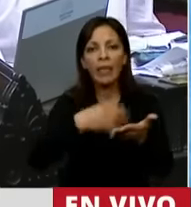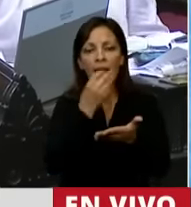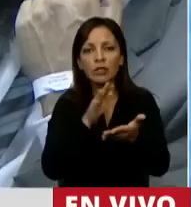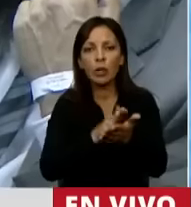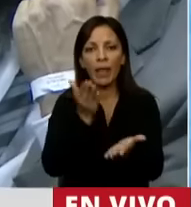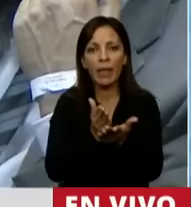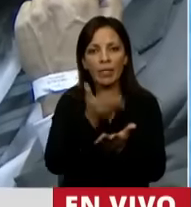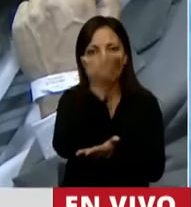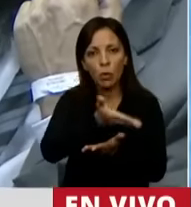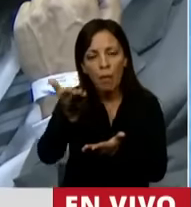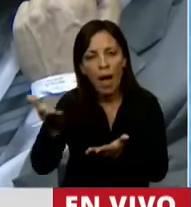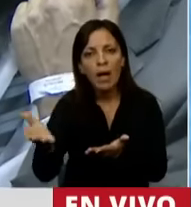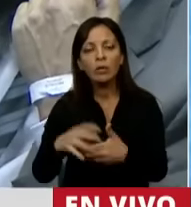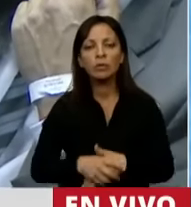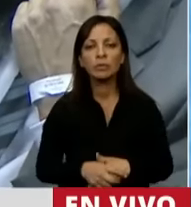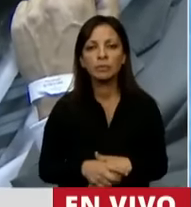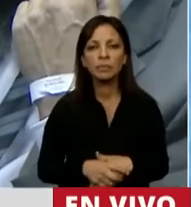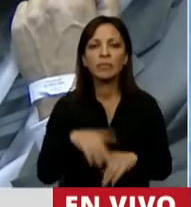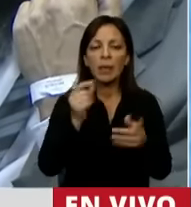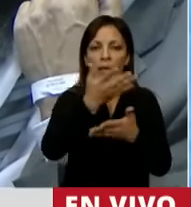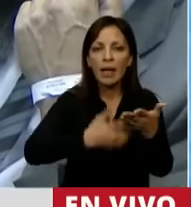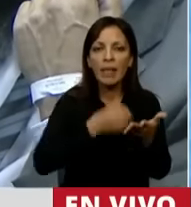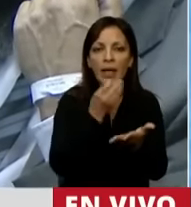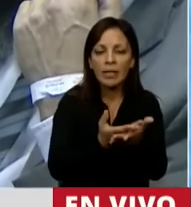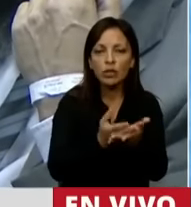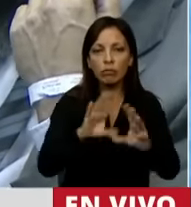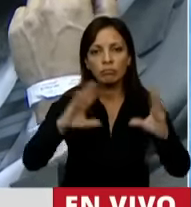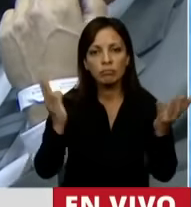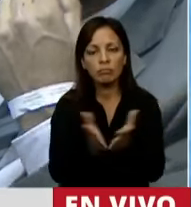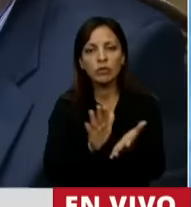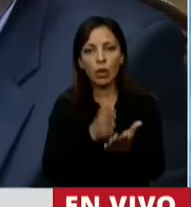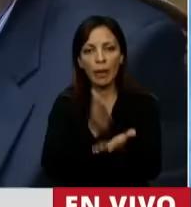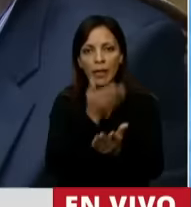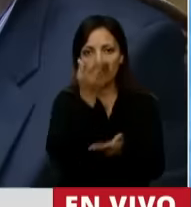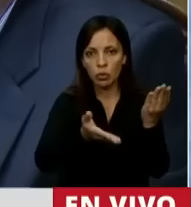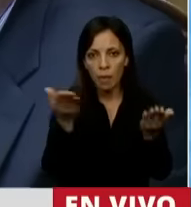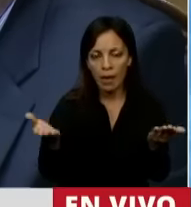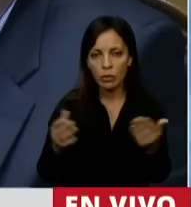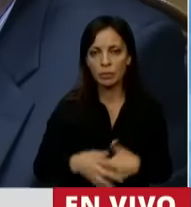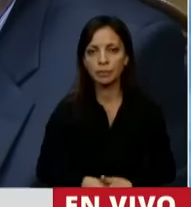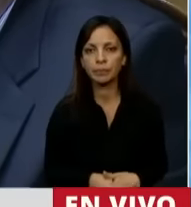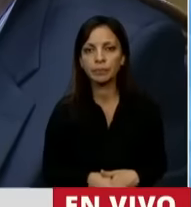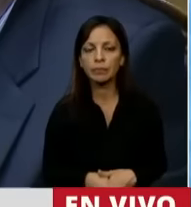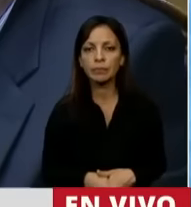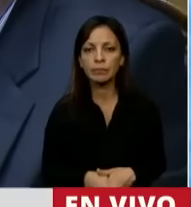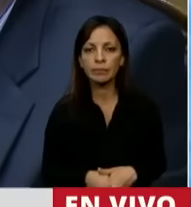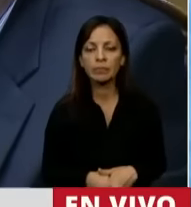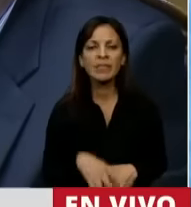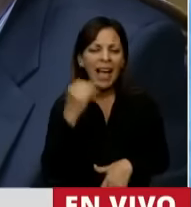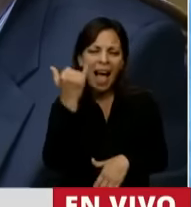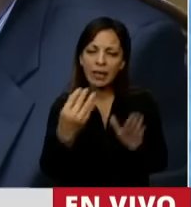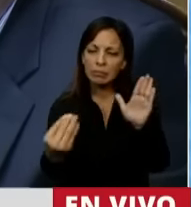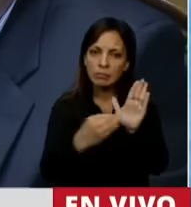Derechos Humanos y en la Declaración Universal de los Derechos Humanos. Se encuentra clara